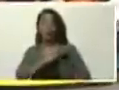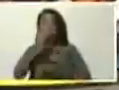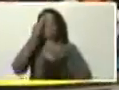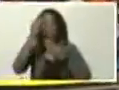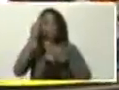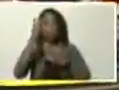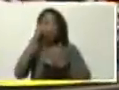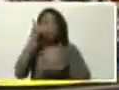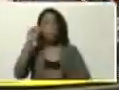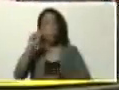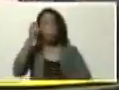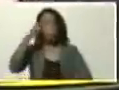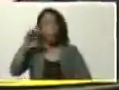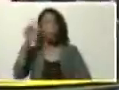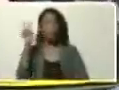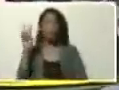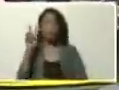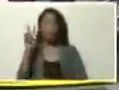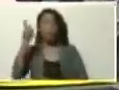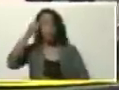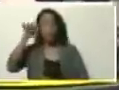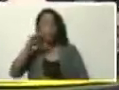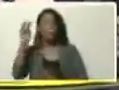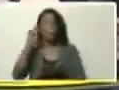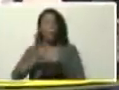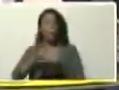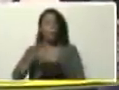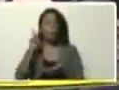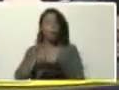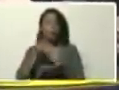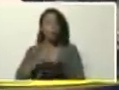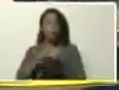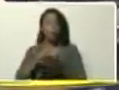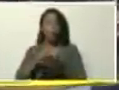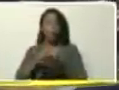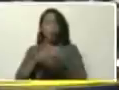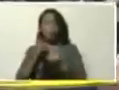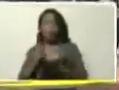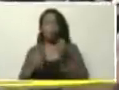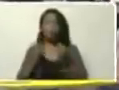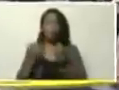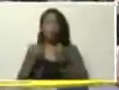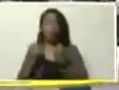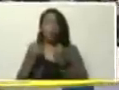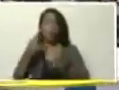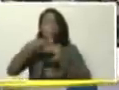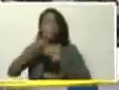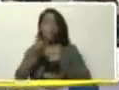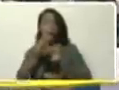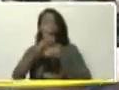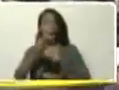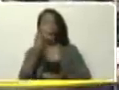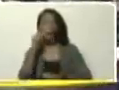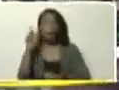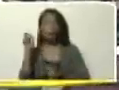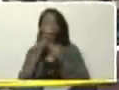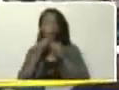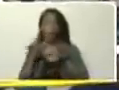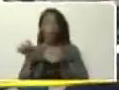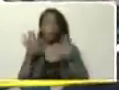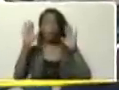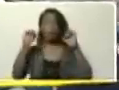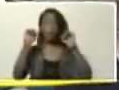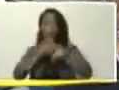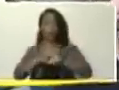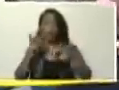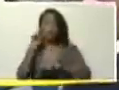también al pueblo venezolano, al pueblo mirandino que está presente en el gimnasio Papá Carrillo, que se despide, y además el